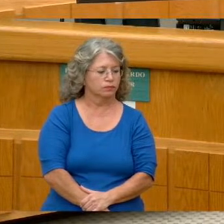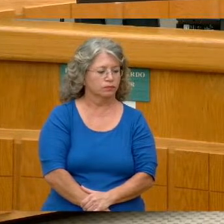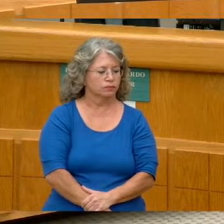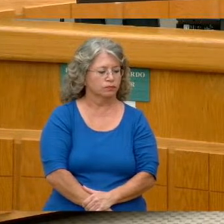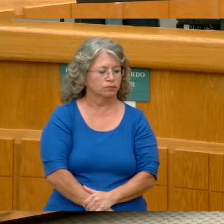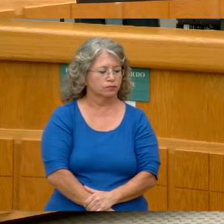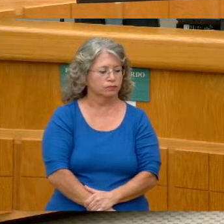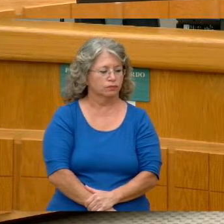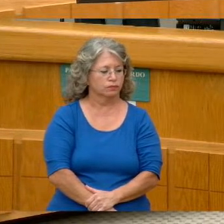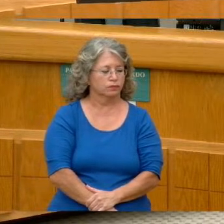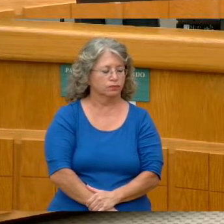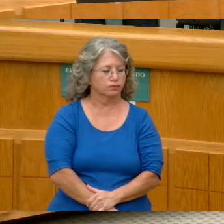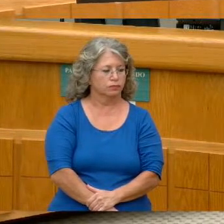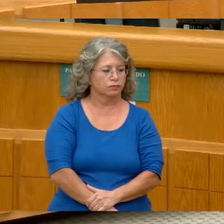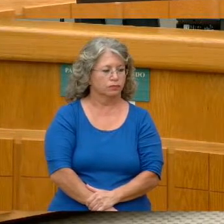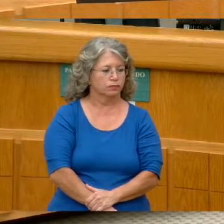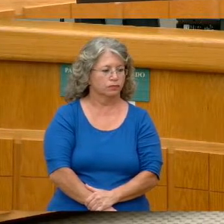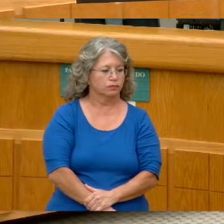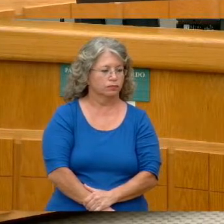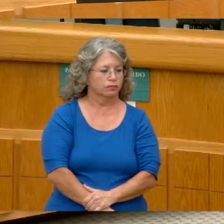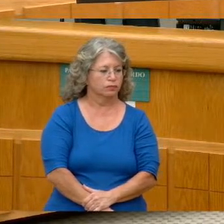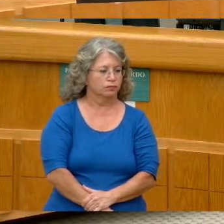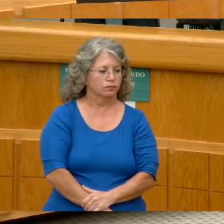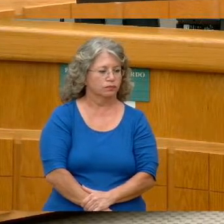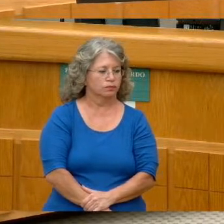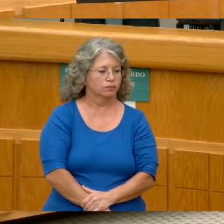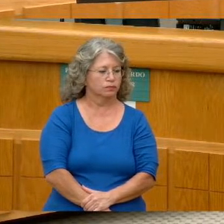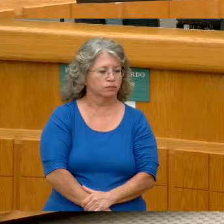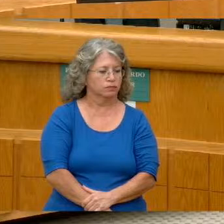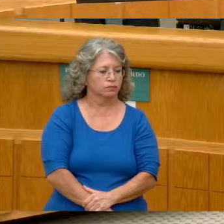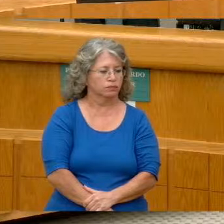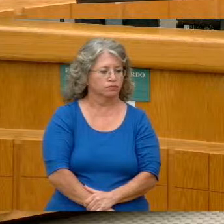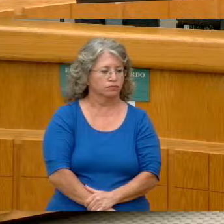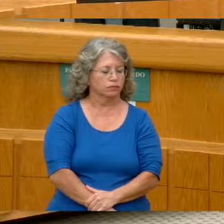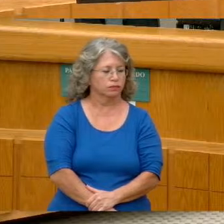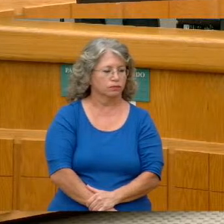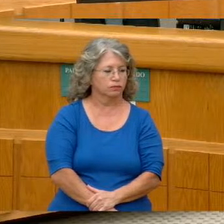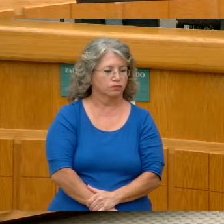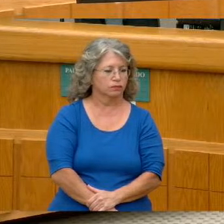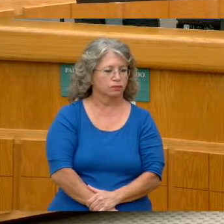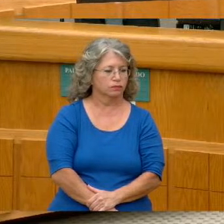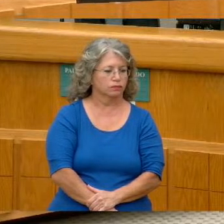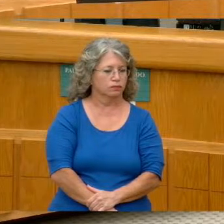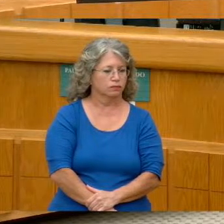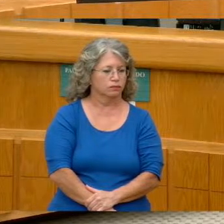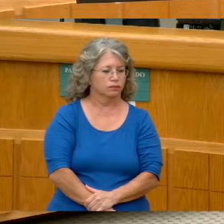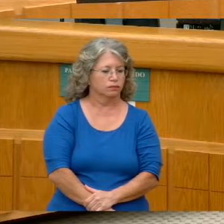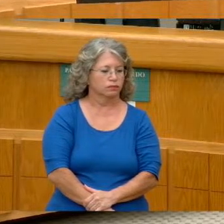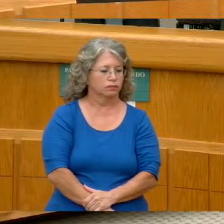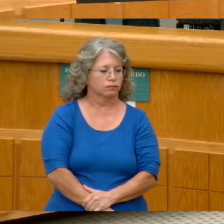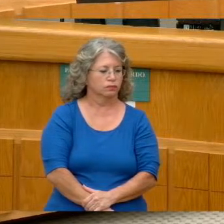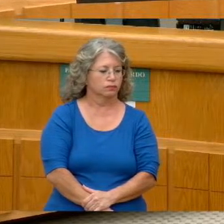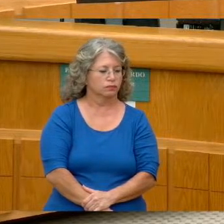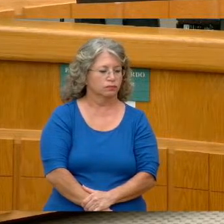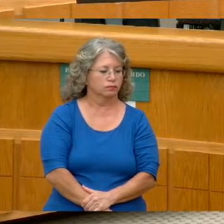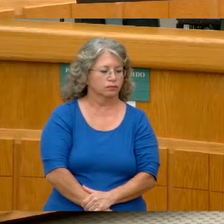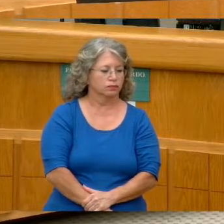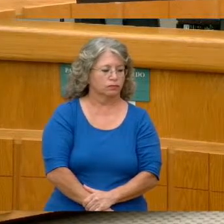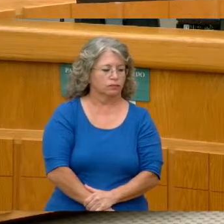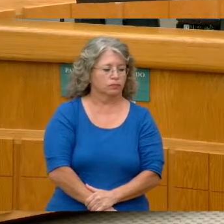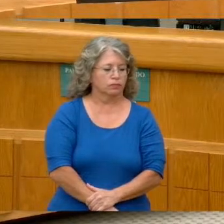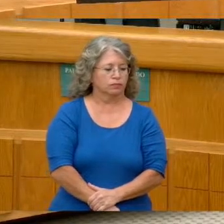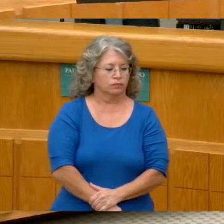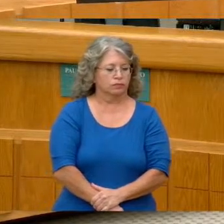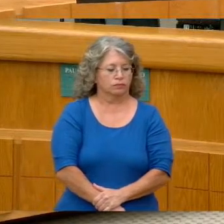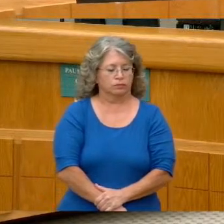sus manos a la bolsa de comida y empieza a comer de la bolsa con las manos sucias. Estos son solo unos ejemplos usuales para contraer el virus, por